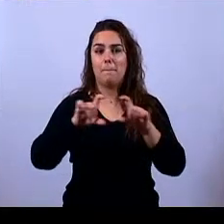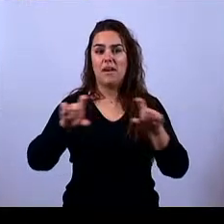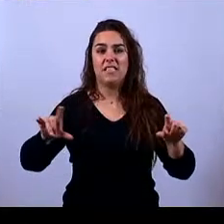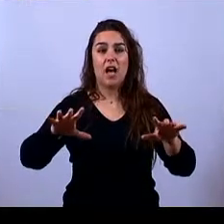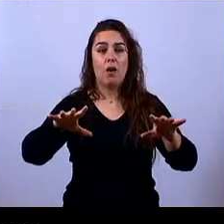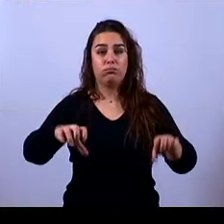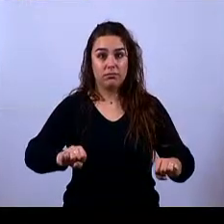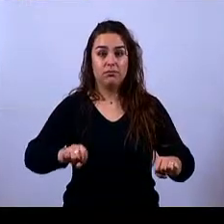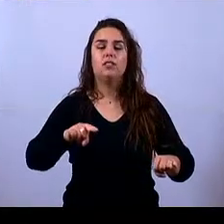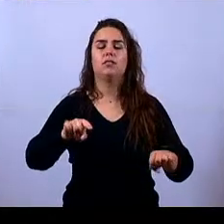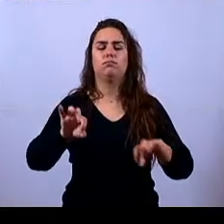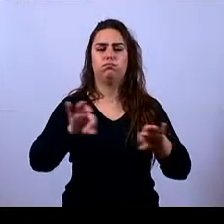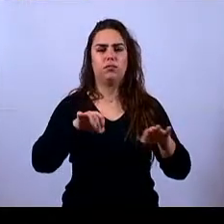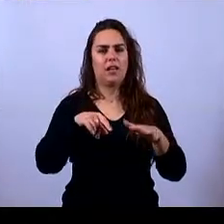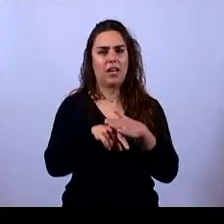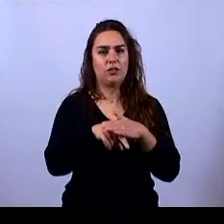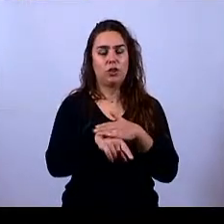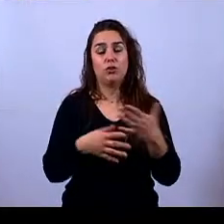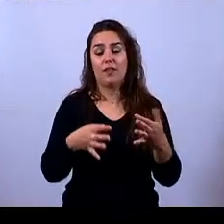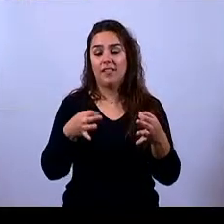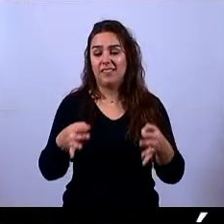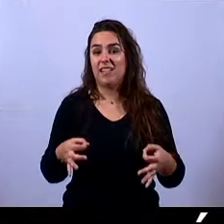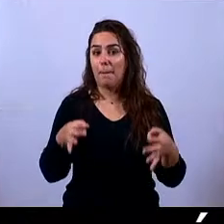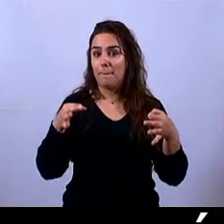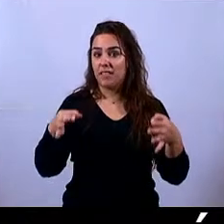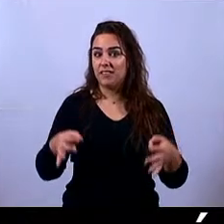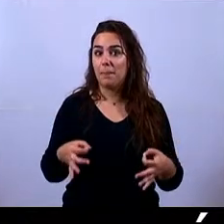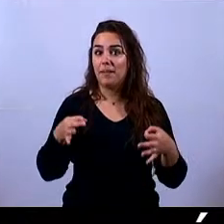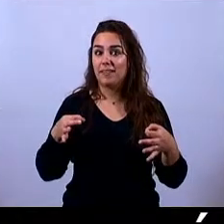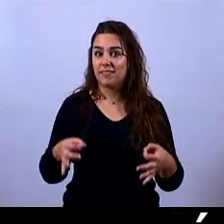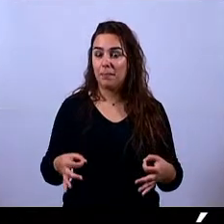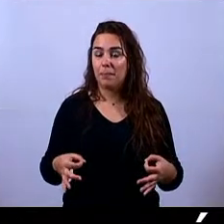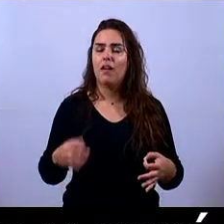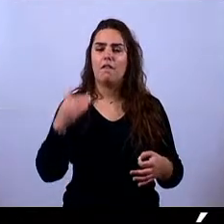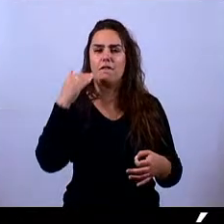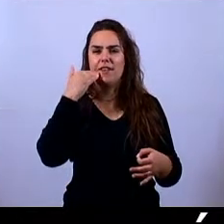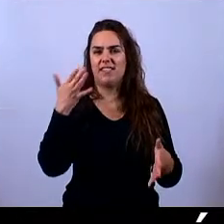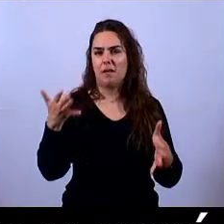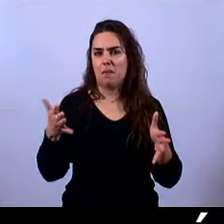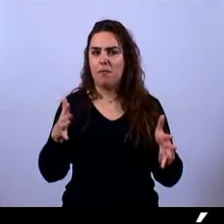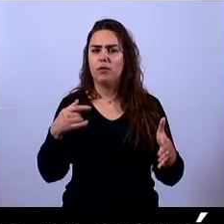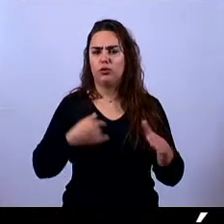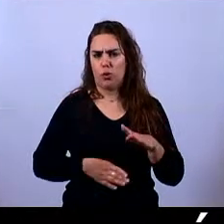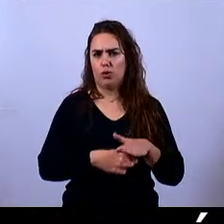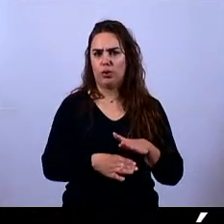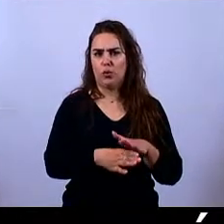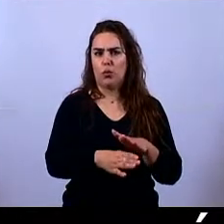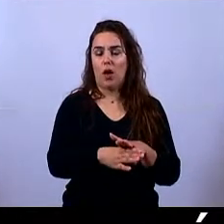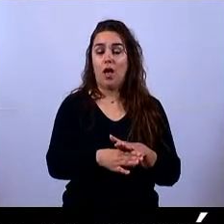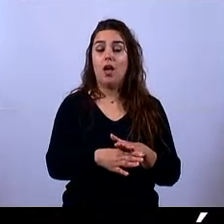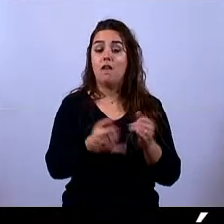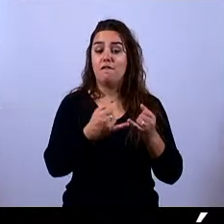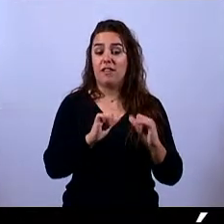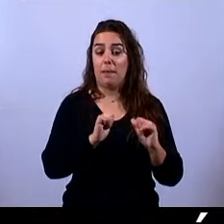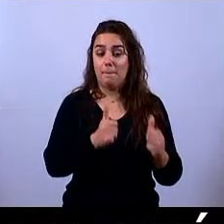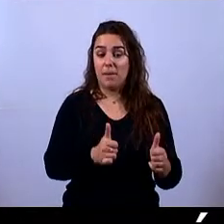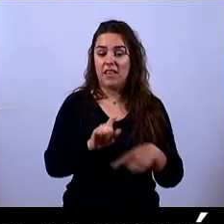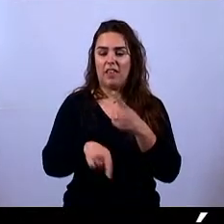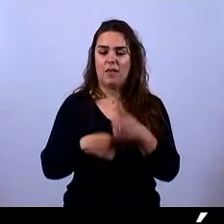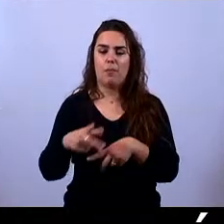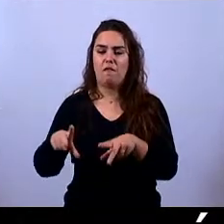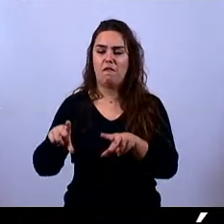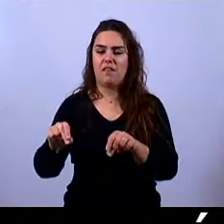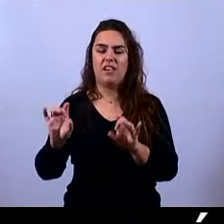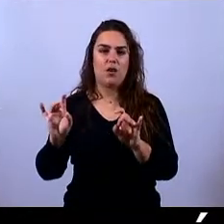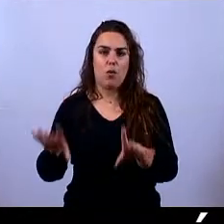adjudicataria y será siempre, barajamos siempre las mismas fechas y las mantendremos, de inicio del festival y de finalización del festival.